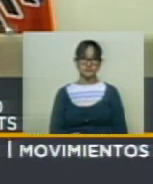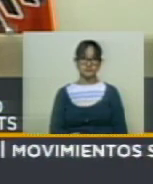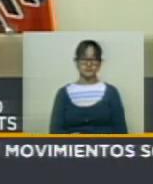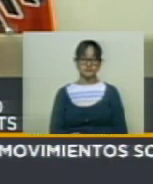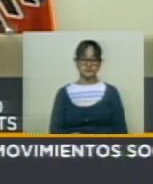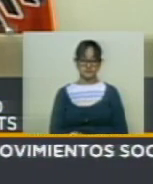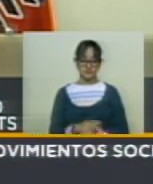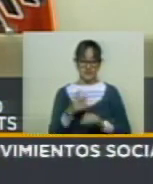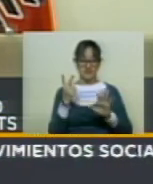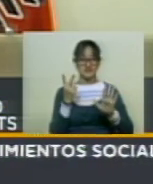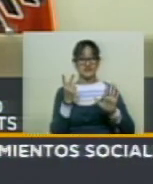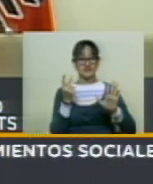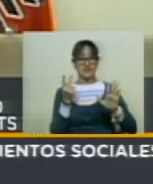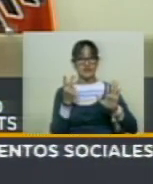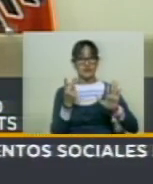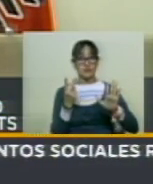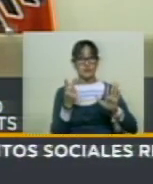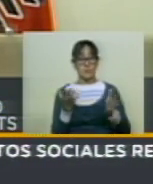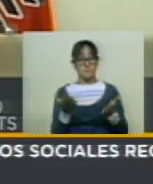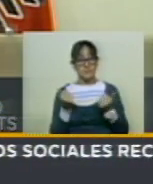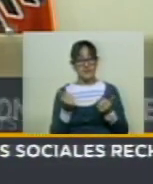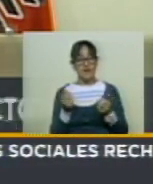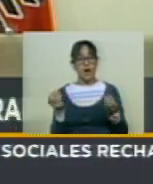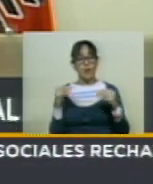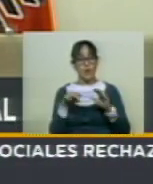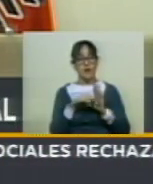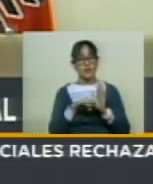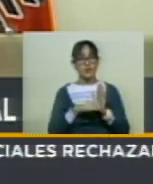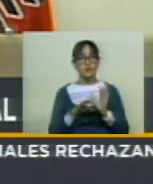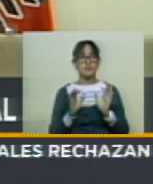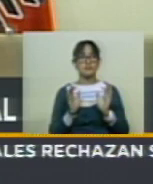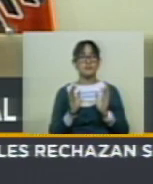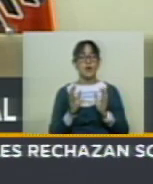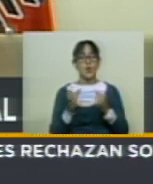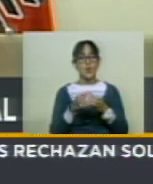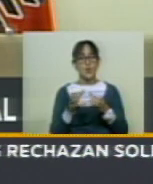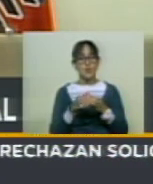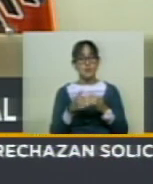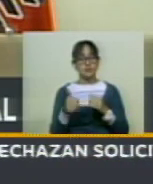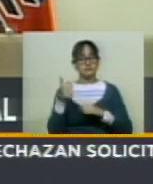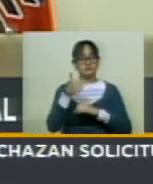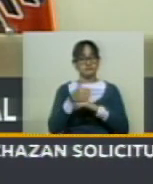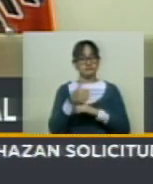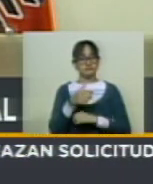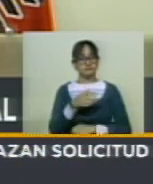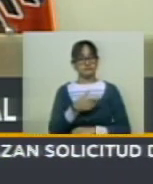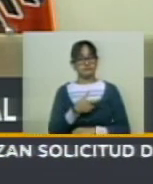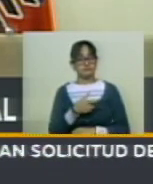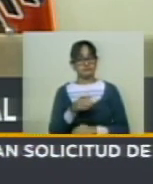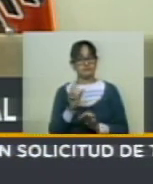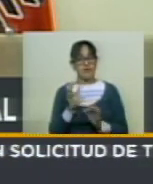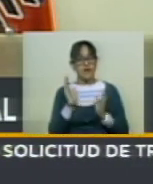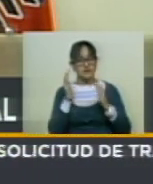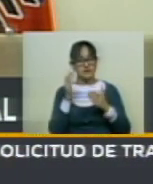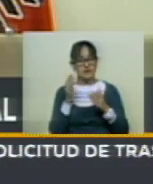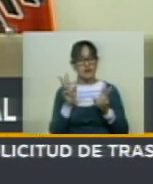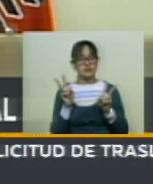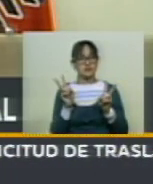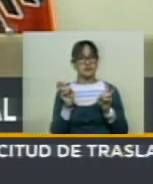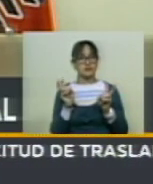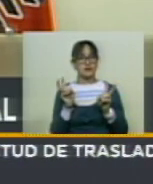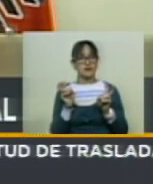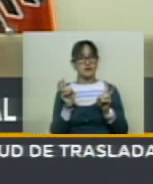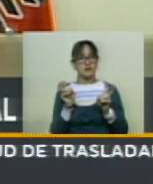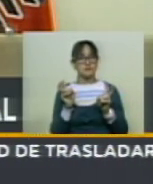séptima solicitud en estos acuerdos, es que se constituirá un grupo de alto nivel que atenderá los asuntos que se presenten